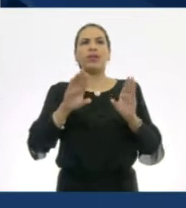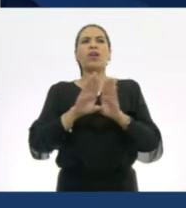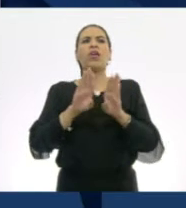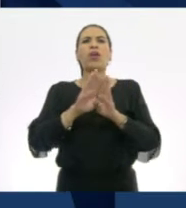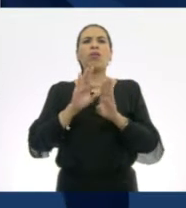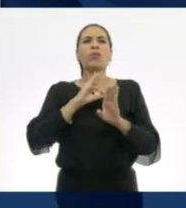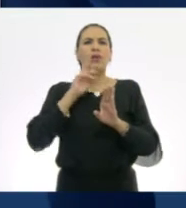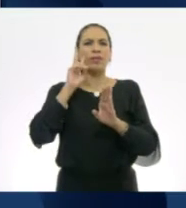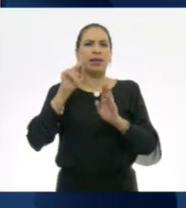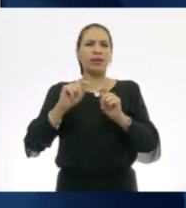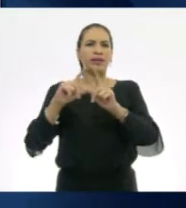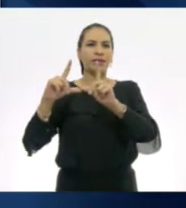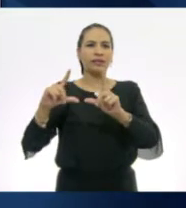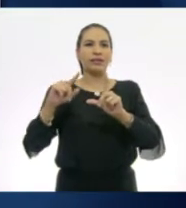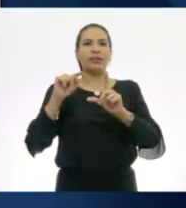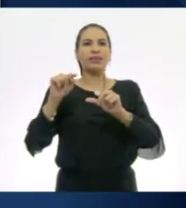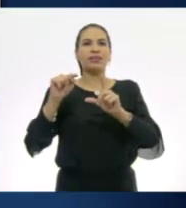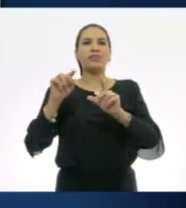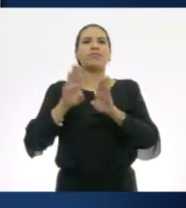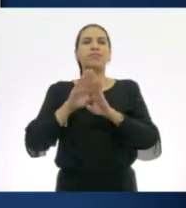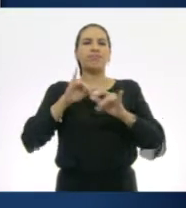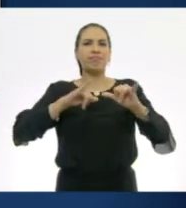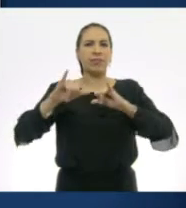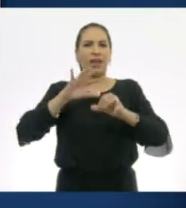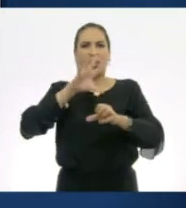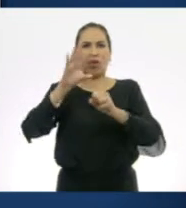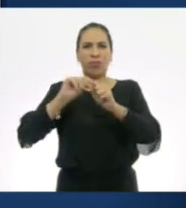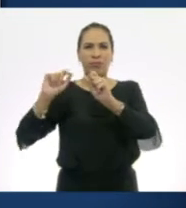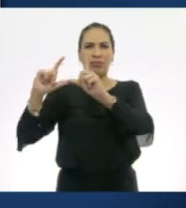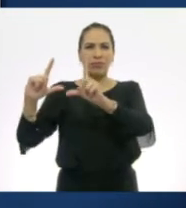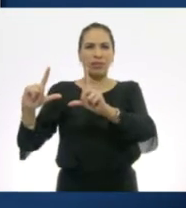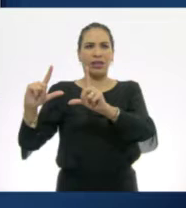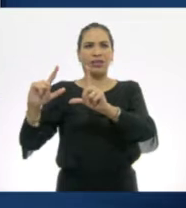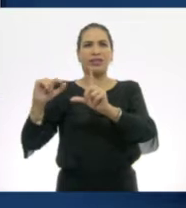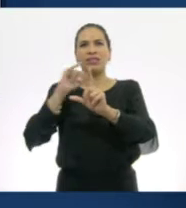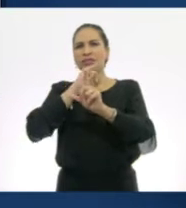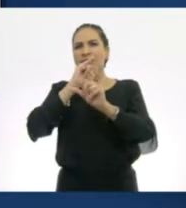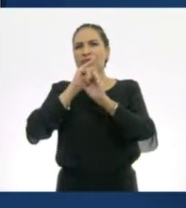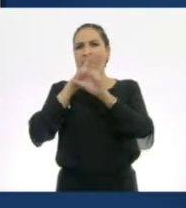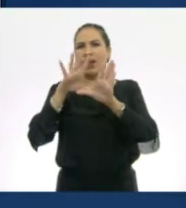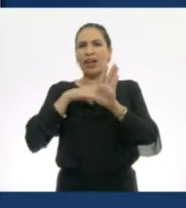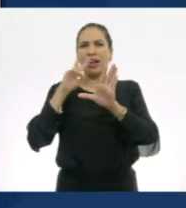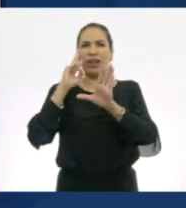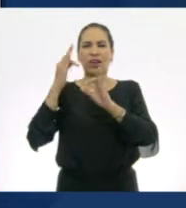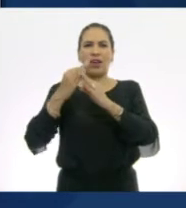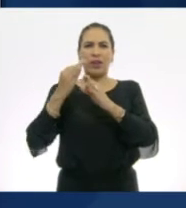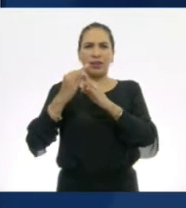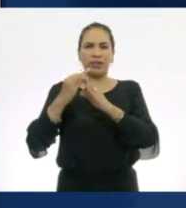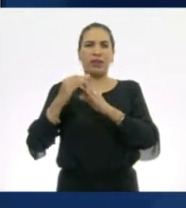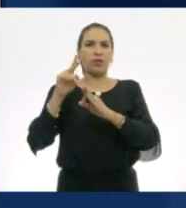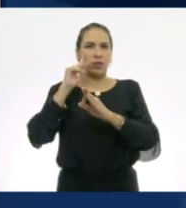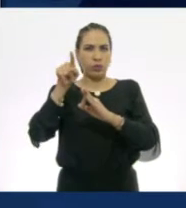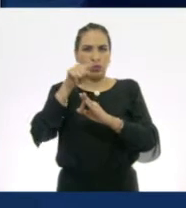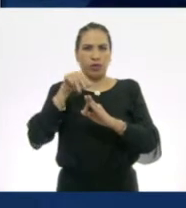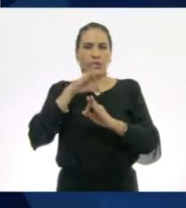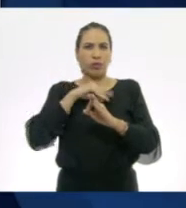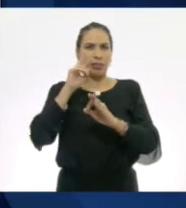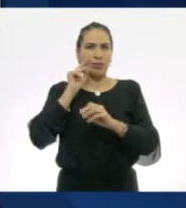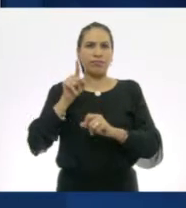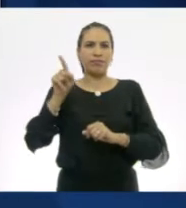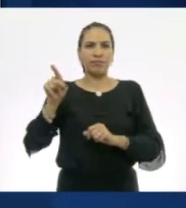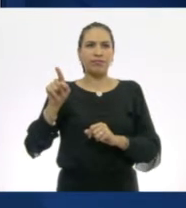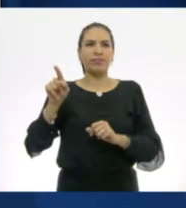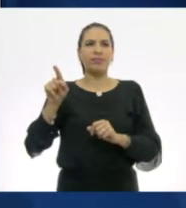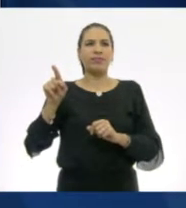podría ver el mapa mental completo con la información que acabamos de leer. Y como ustedes pueden ver,